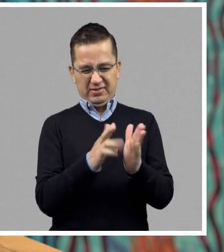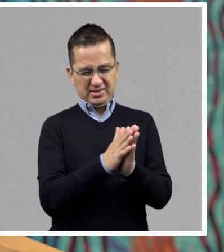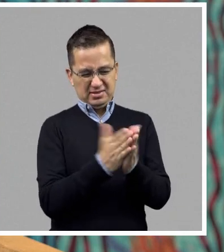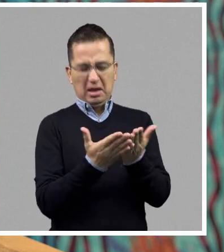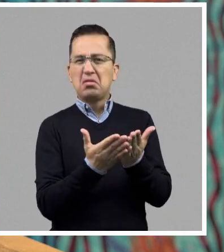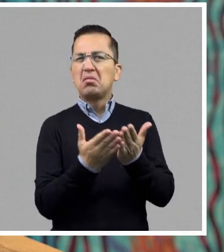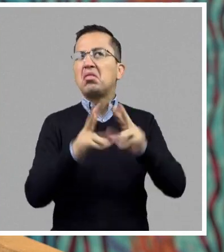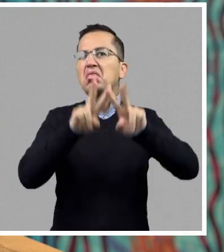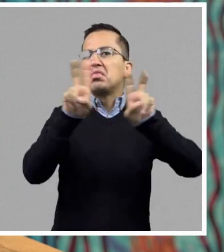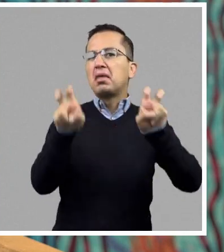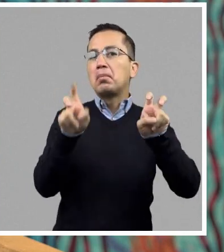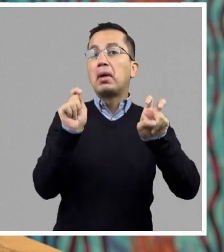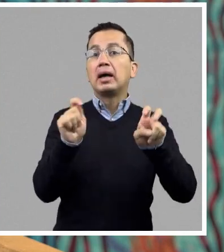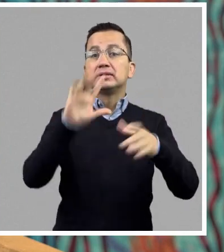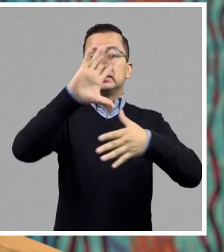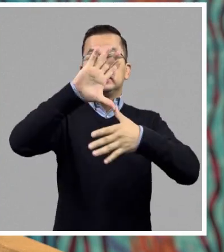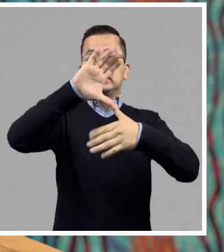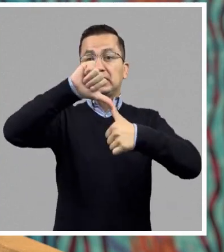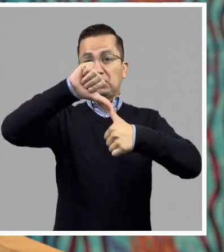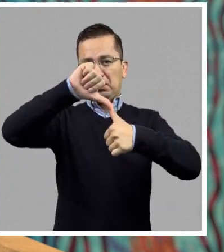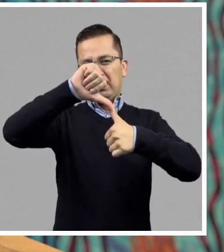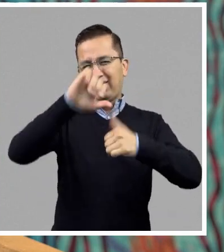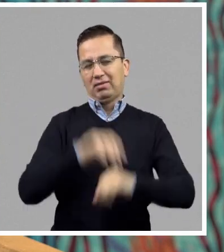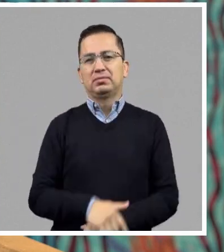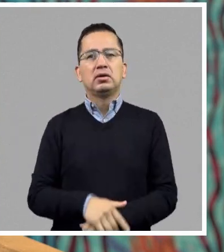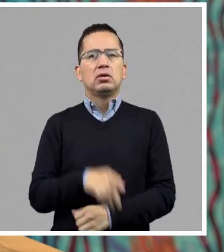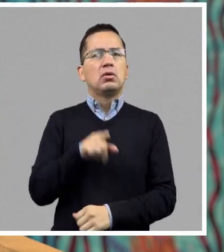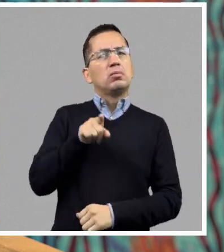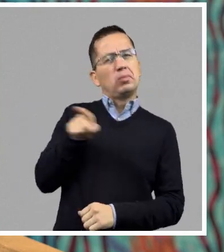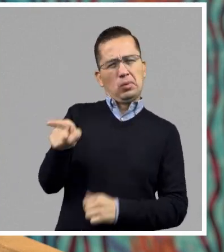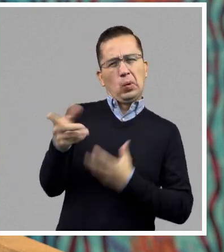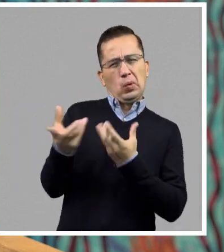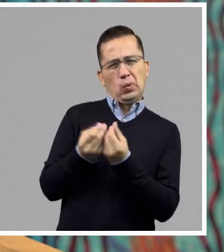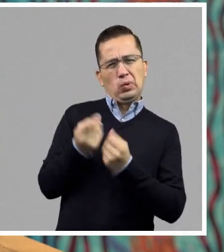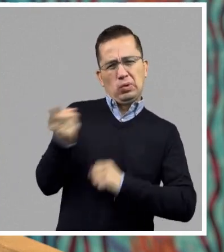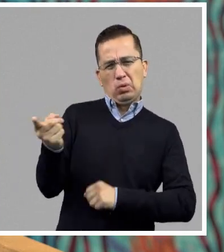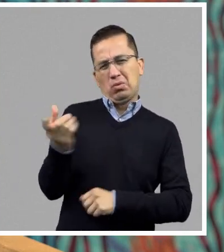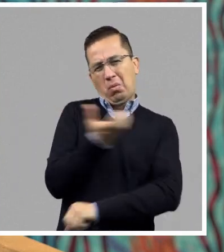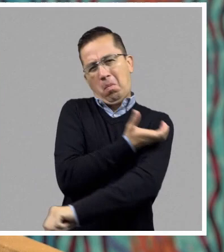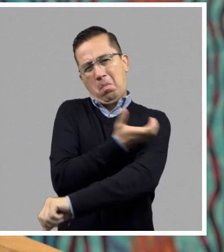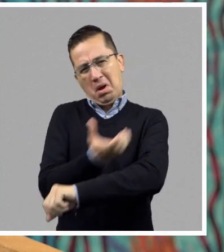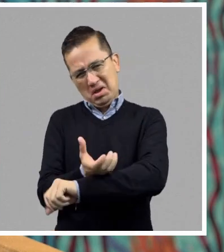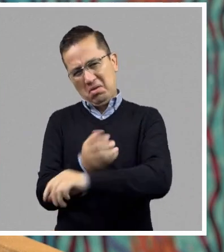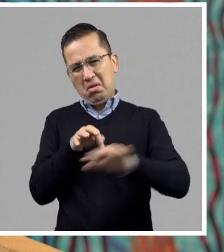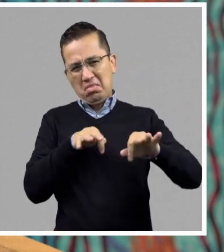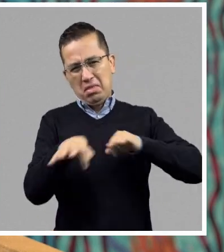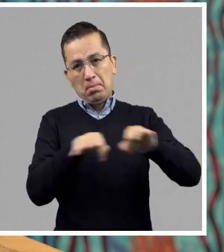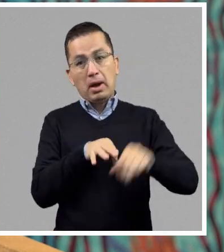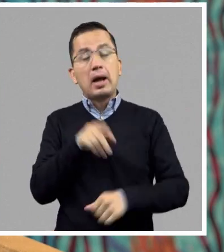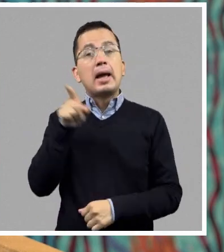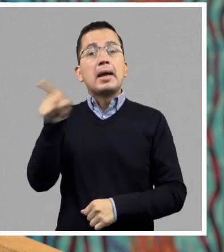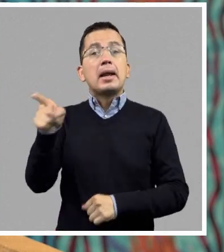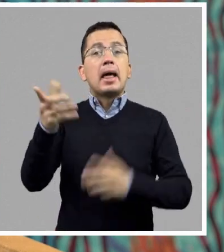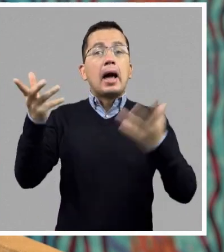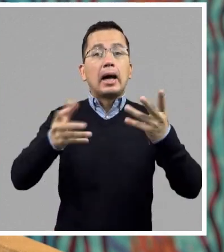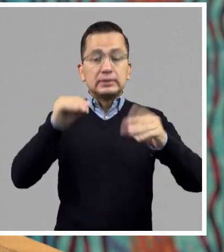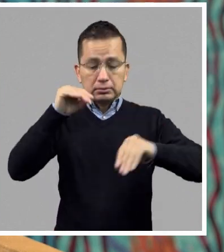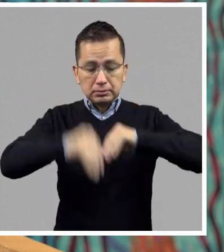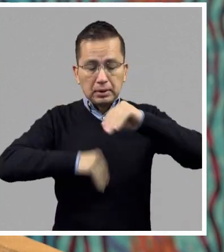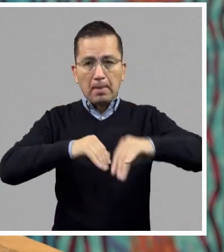Centroamérica tengo aquí a uno de nuestros colaboradores artífice del mapa